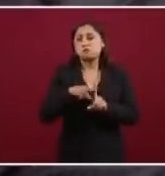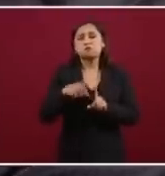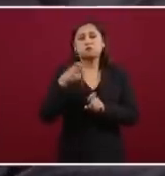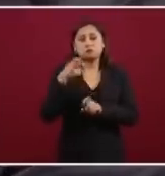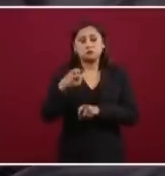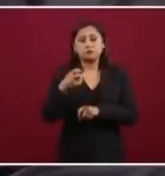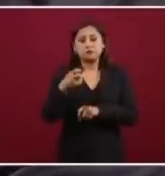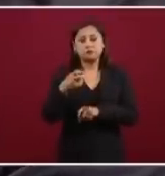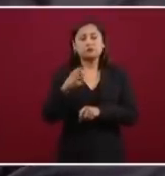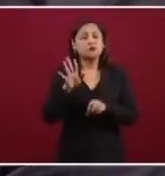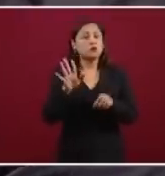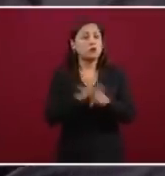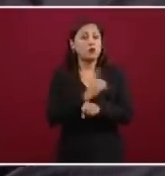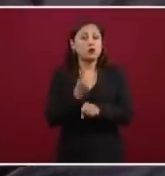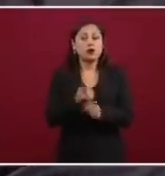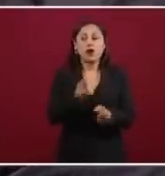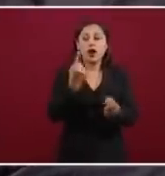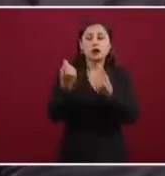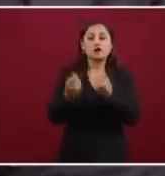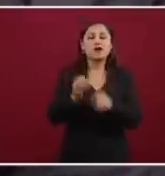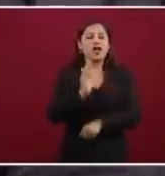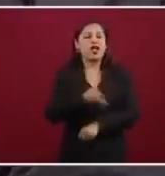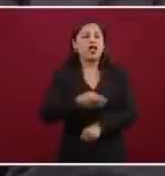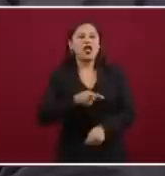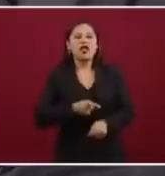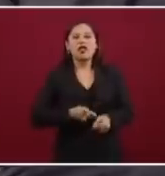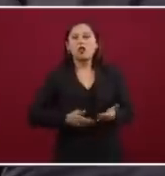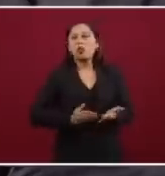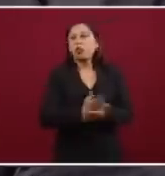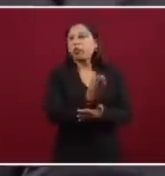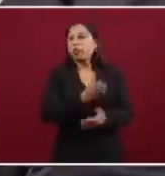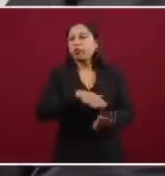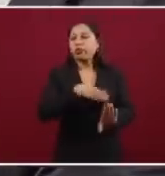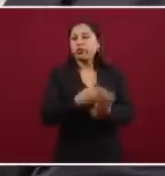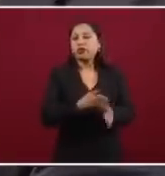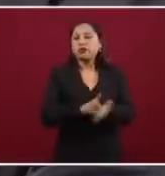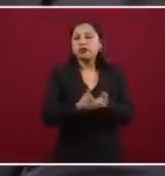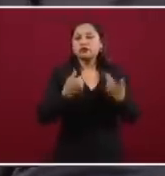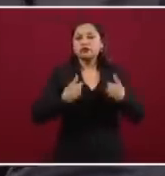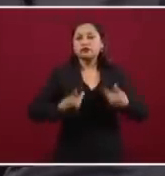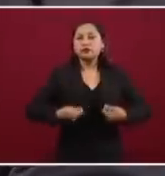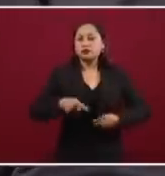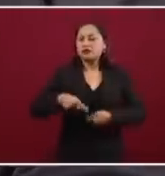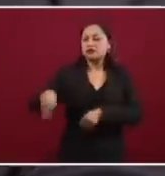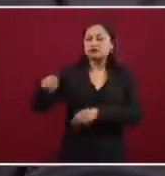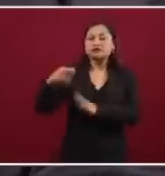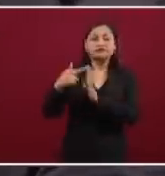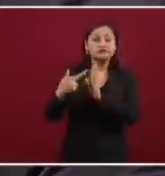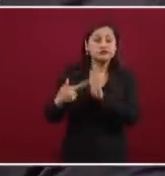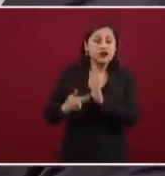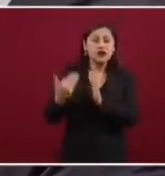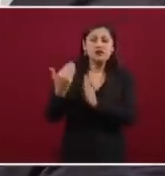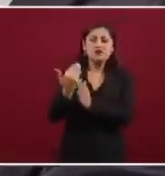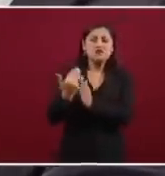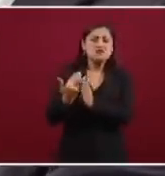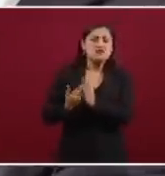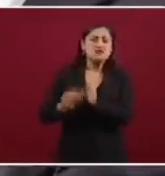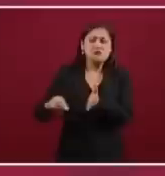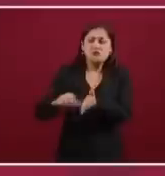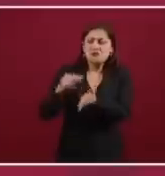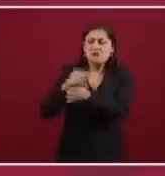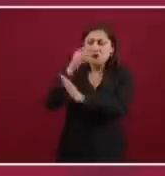que se violen los derechos humanos, pues pueden existir todos los protocolos y se pueden firmar todos